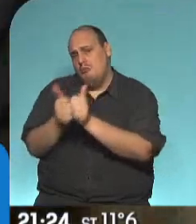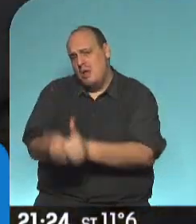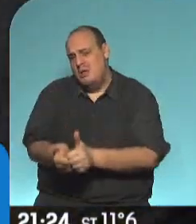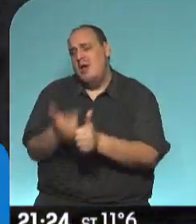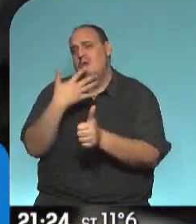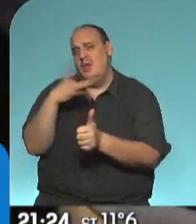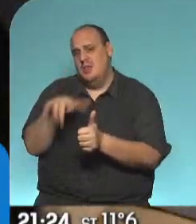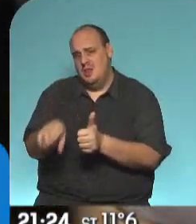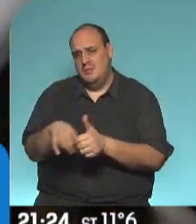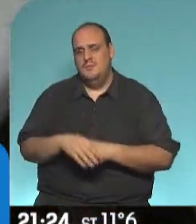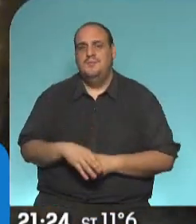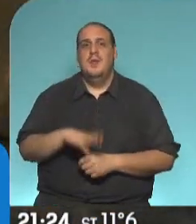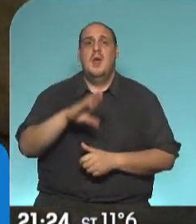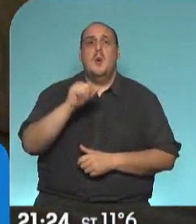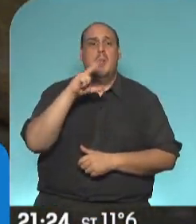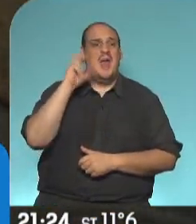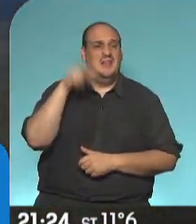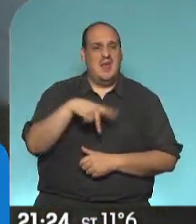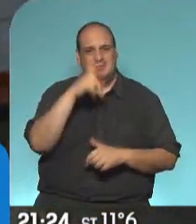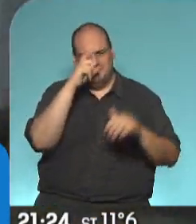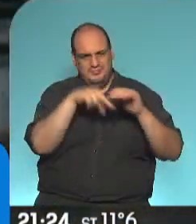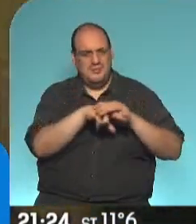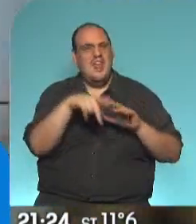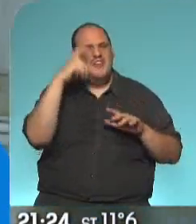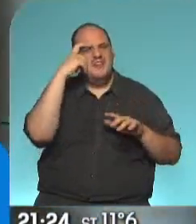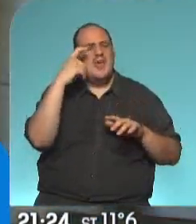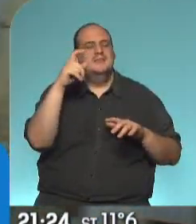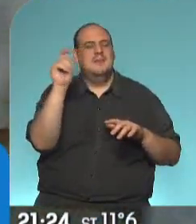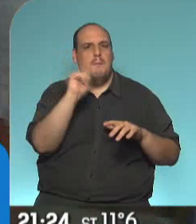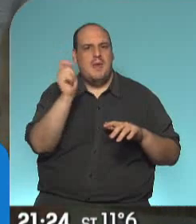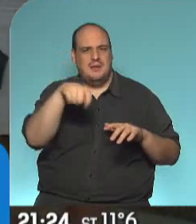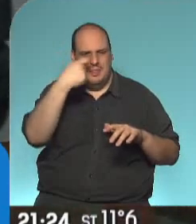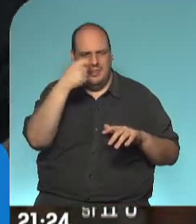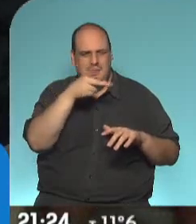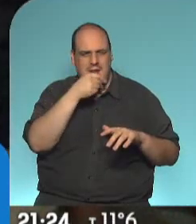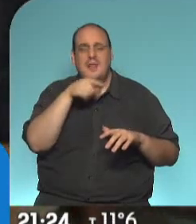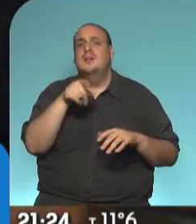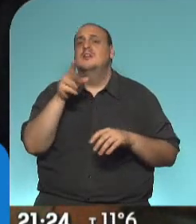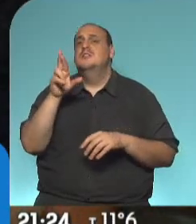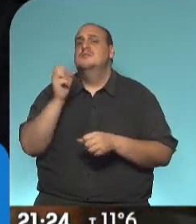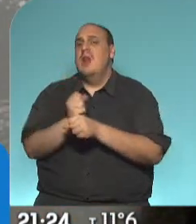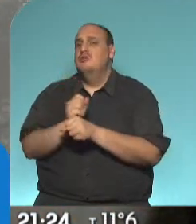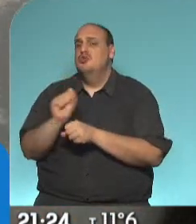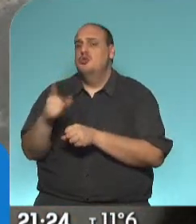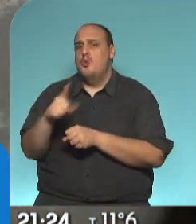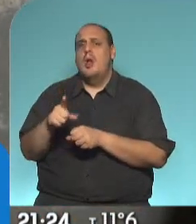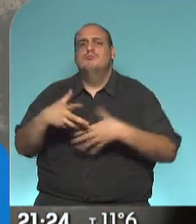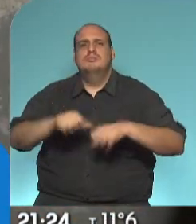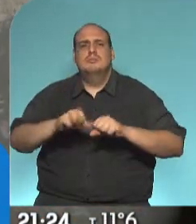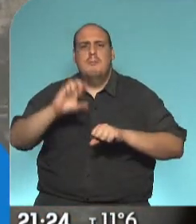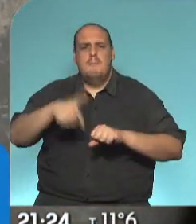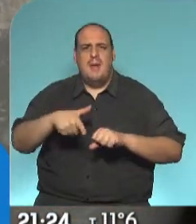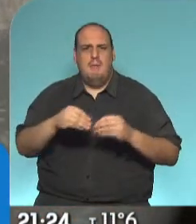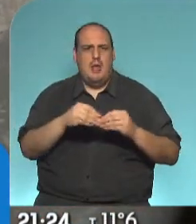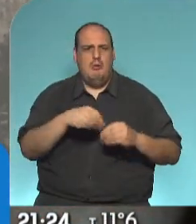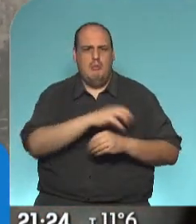mantenerlo. Brian lleva 10 meses sin consumir y su trabajo es preparar el pan para todos sus compañeros. La vida en comunidad